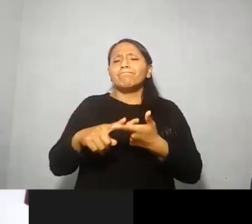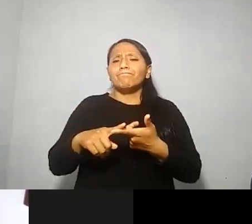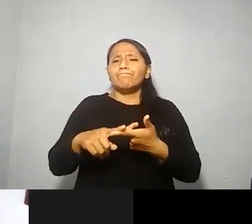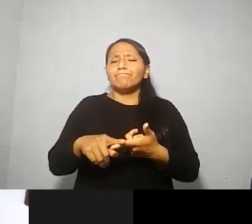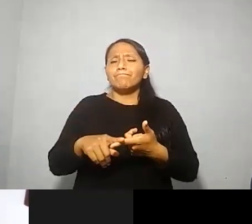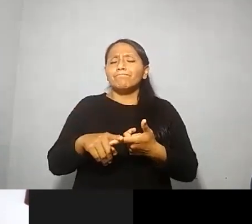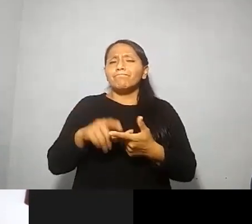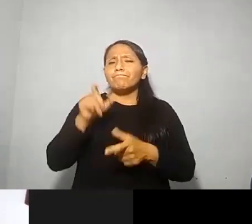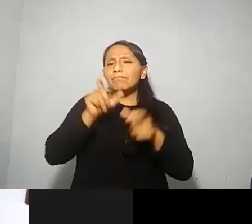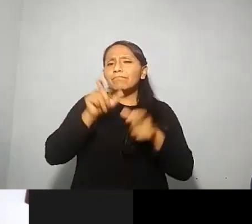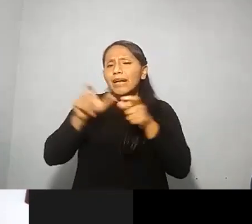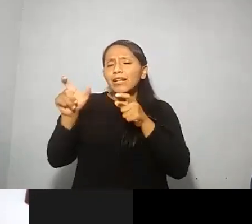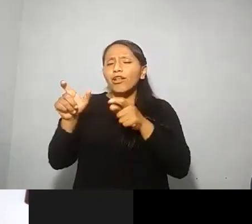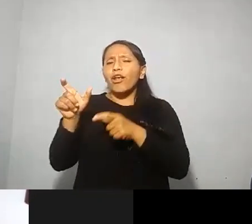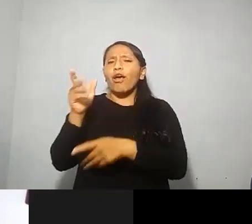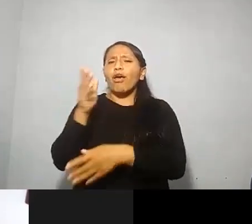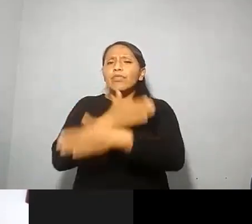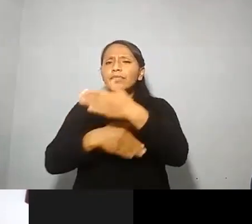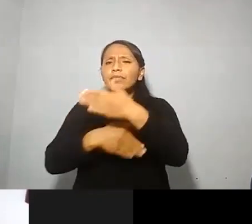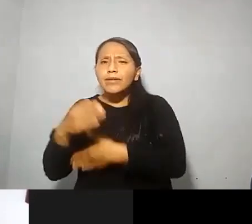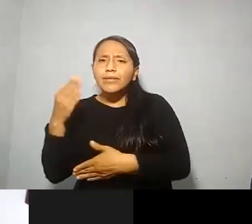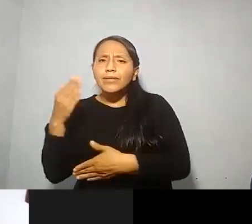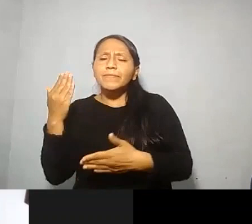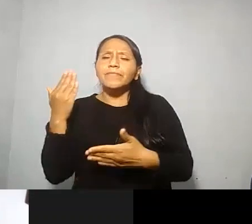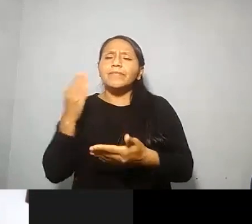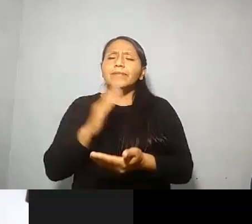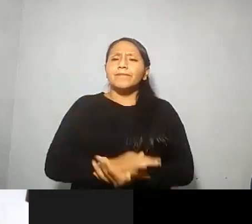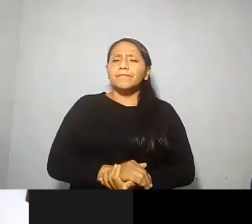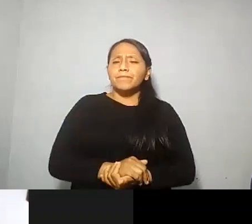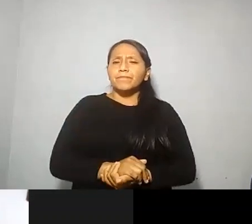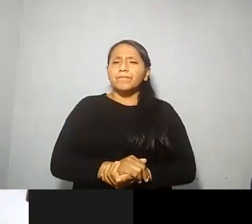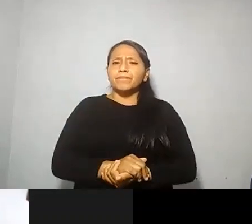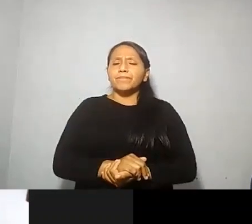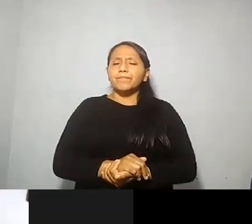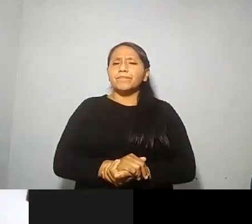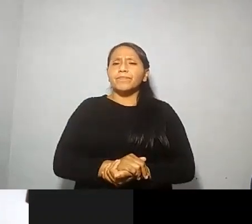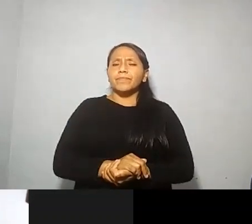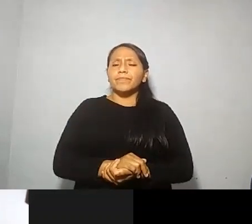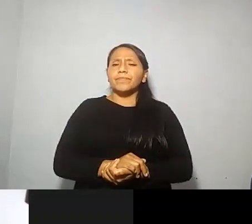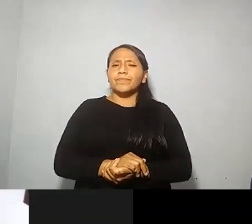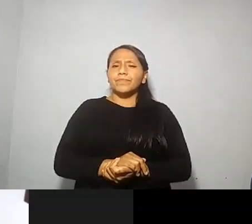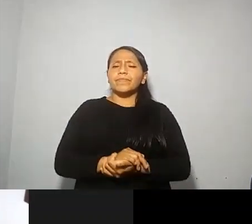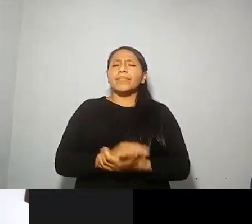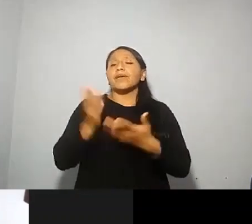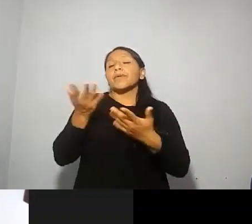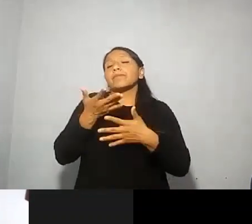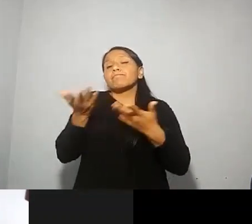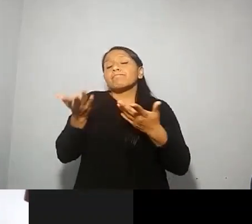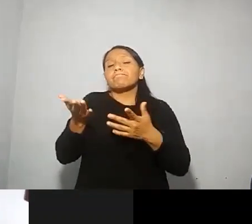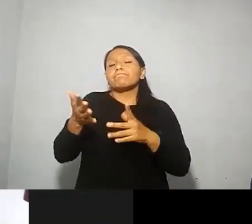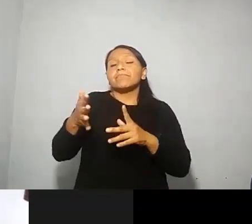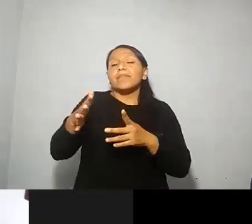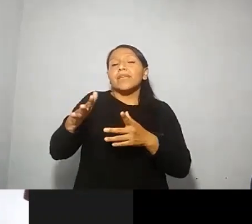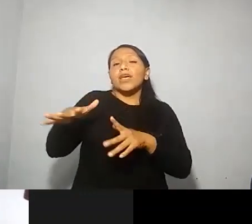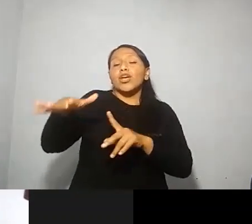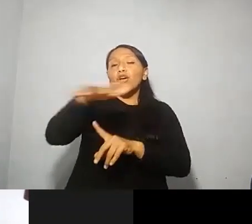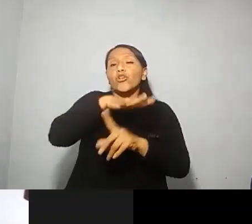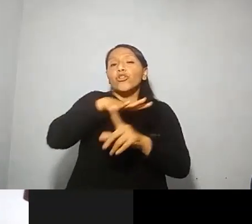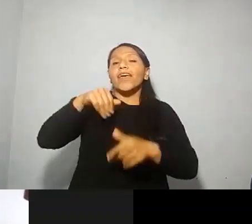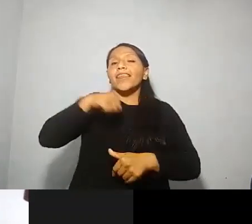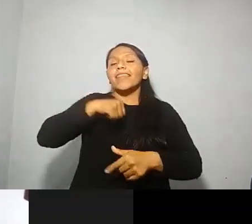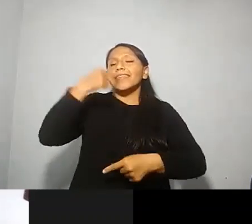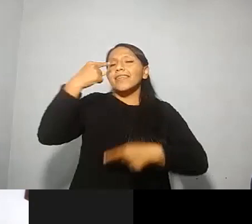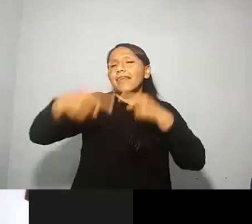con discapacidad, y bueno, ya en todo el contexto, diferentes identidades,